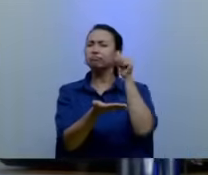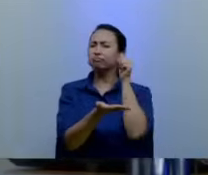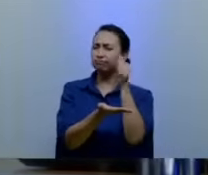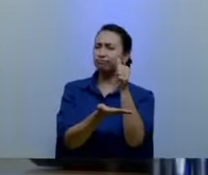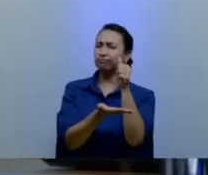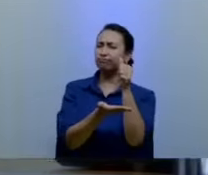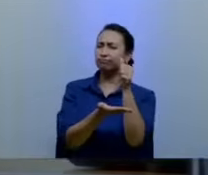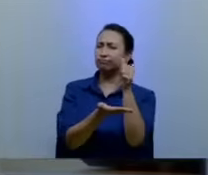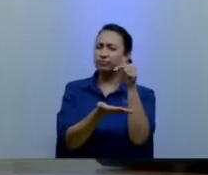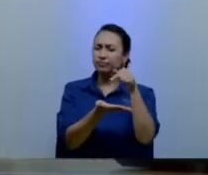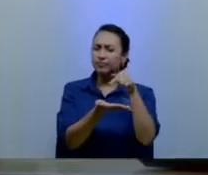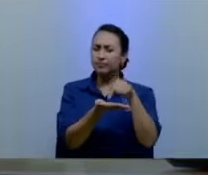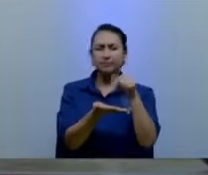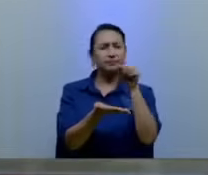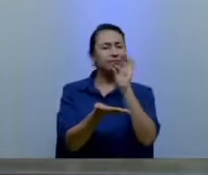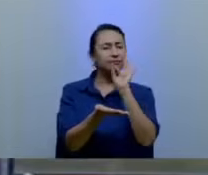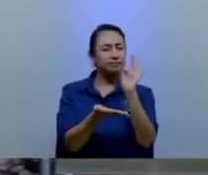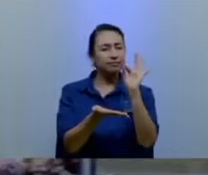Pero dicen los que saben